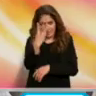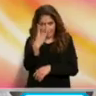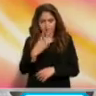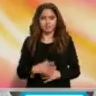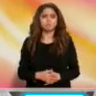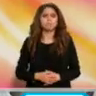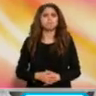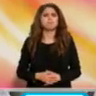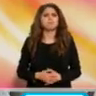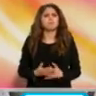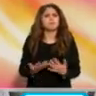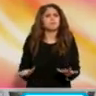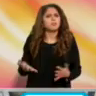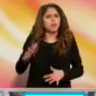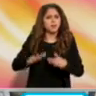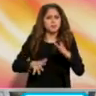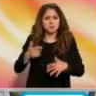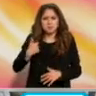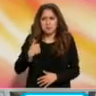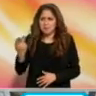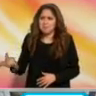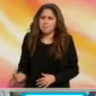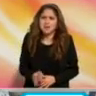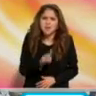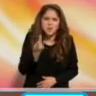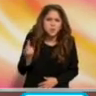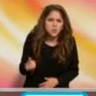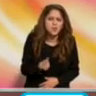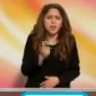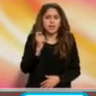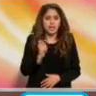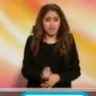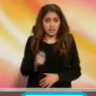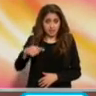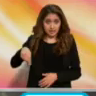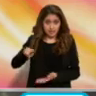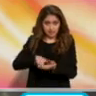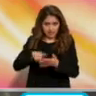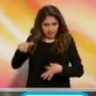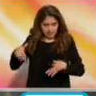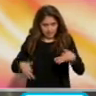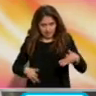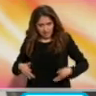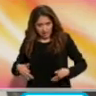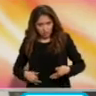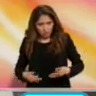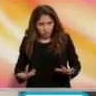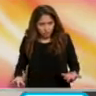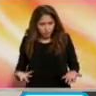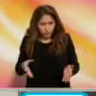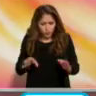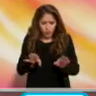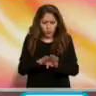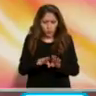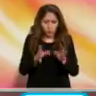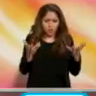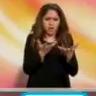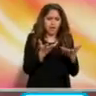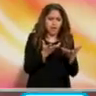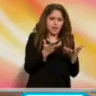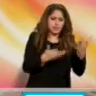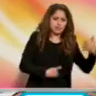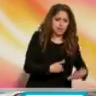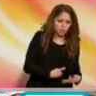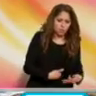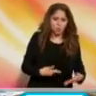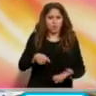la incógnita, una de las principales líneas de acción dentro de esta obra es... Claro, ¿Cómo el se ve teatro dentro del teatro? ¿Cómo es eso? Sí.